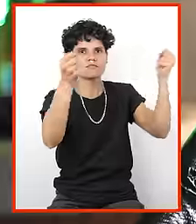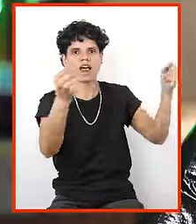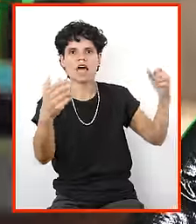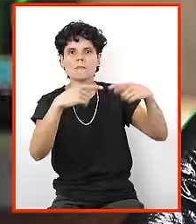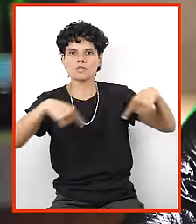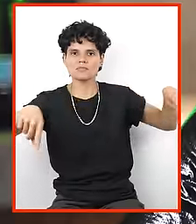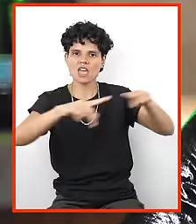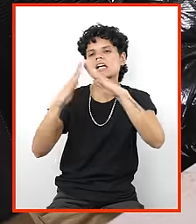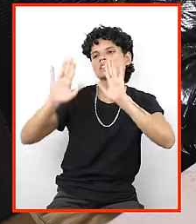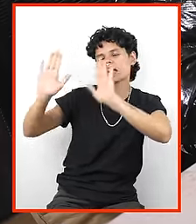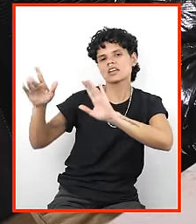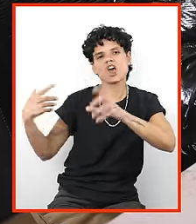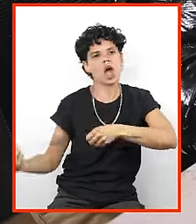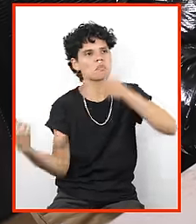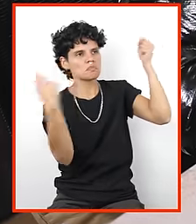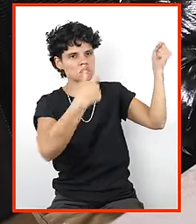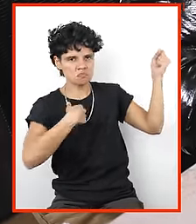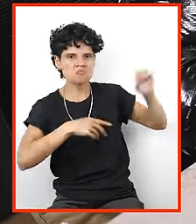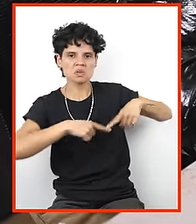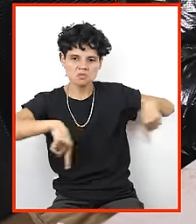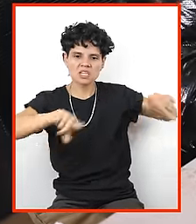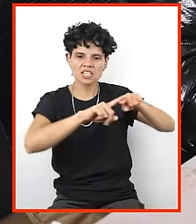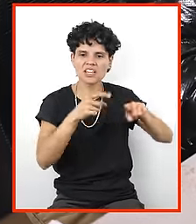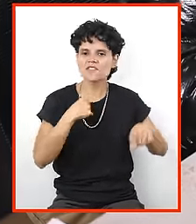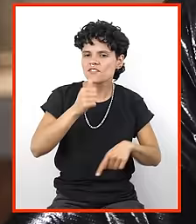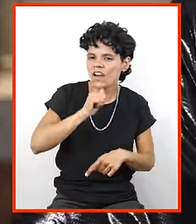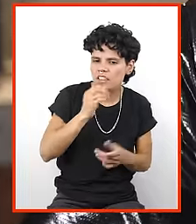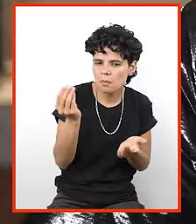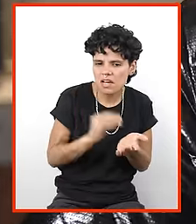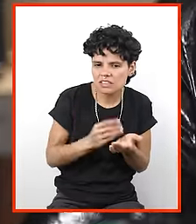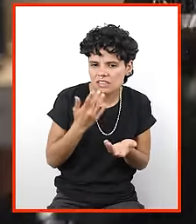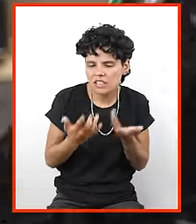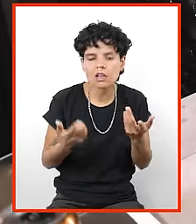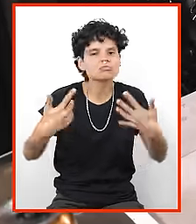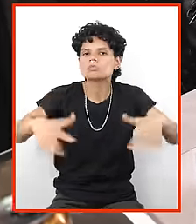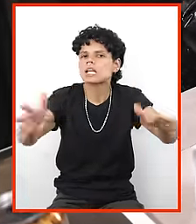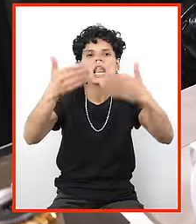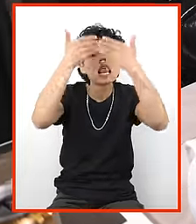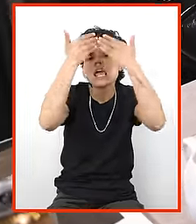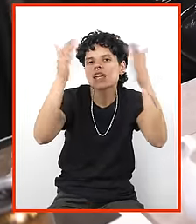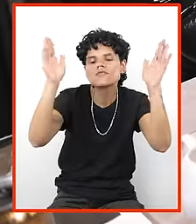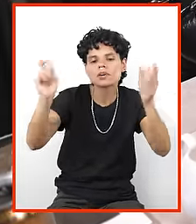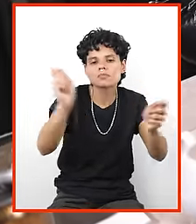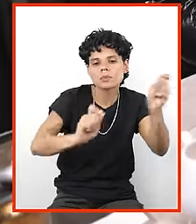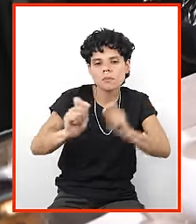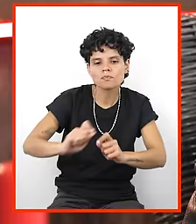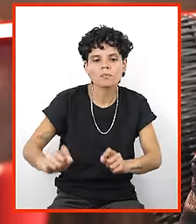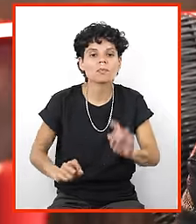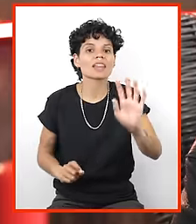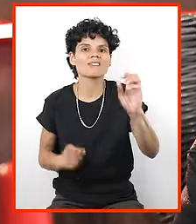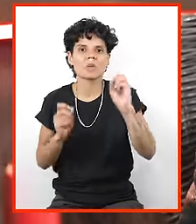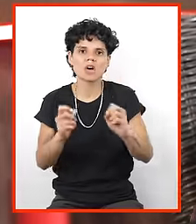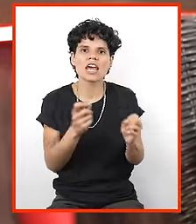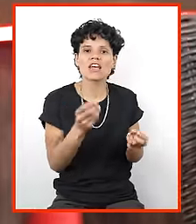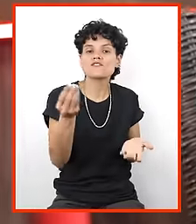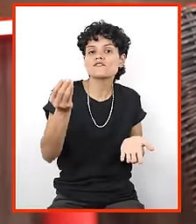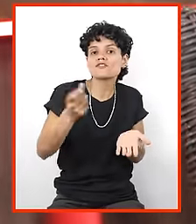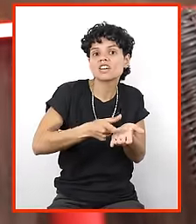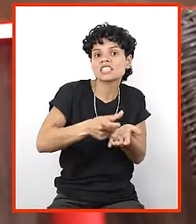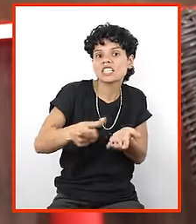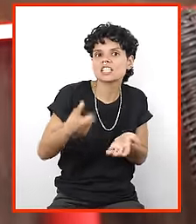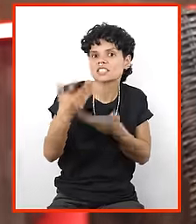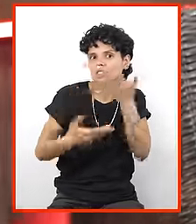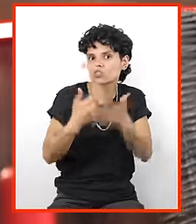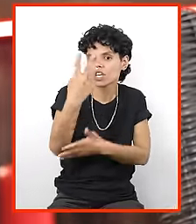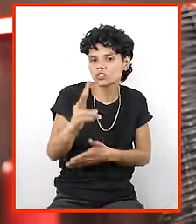a mi pieza, literal. ¿Eh? No, ¿qué más le pongo? Lo que tú quieras, lo que tu creación es libre. Pongámosle ficha a tus canciones. ¿De